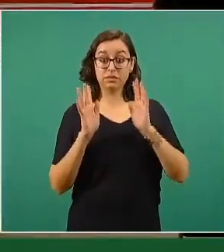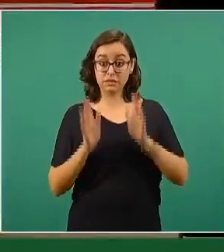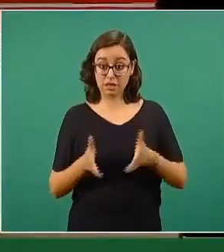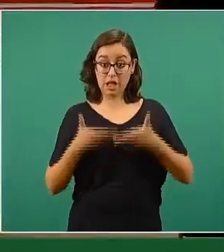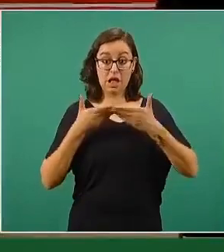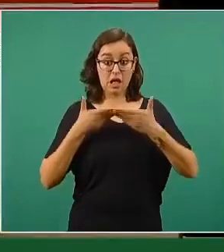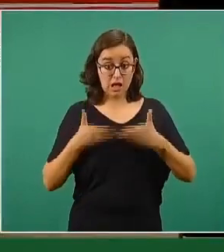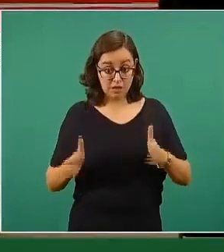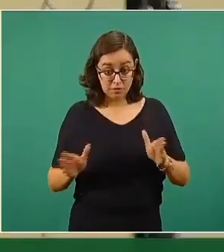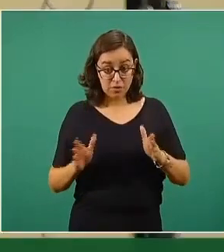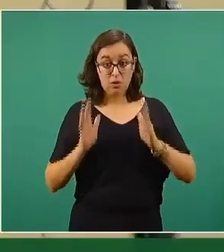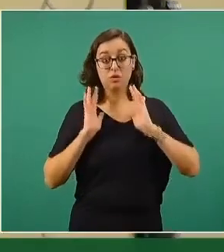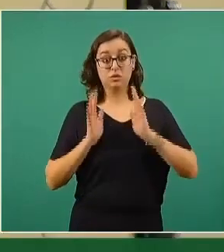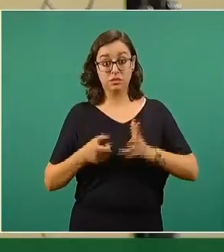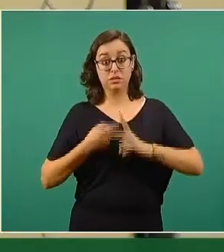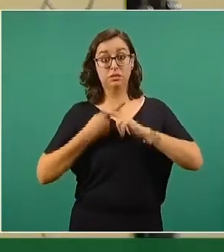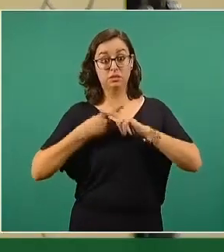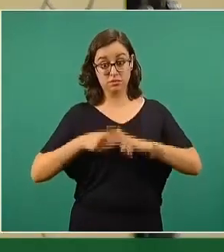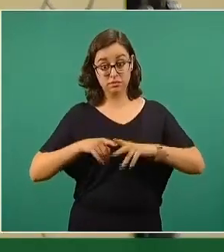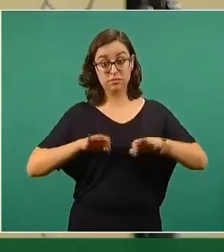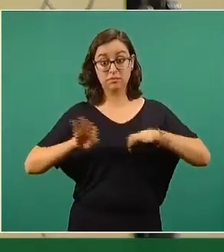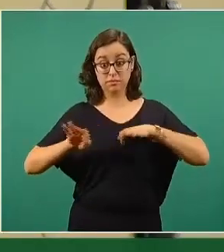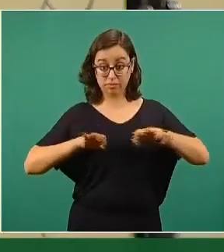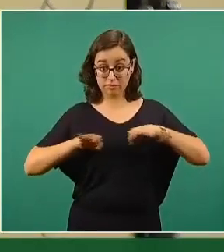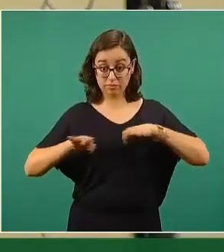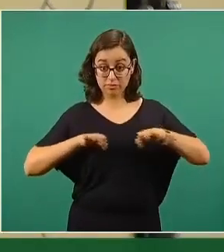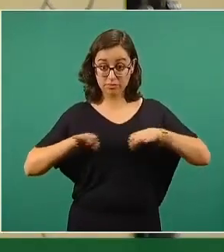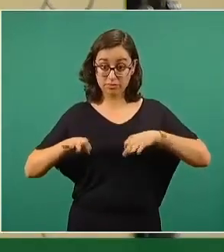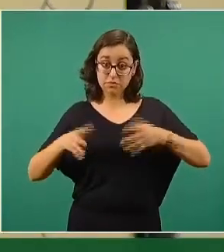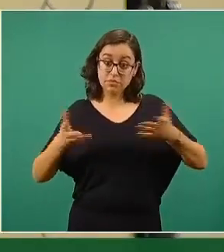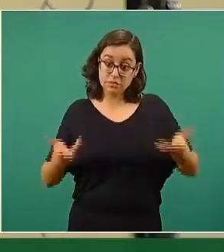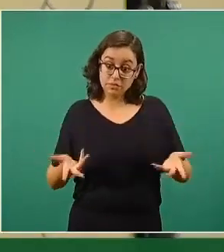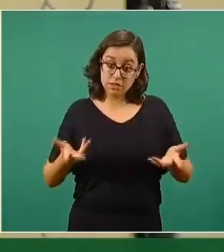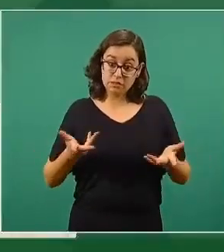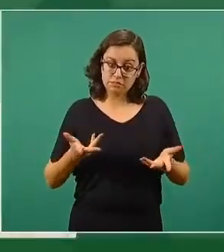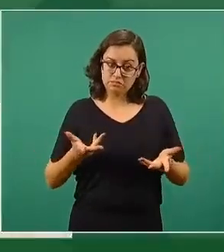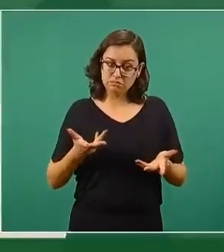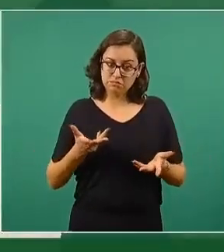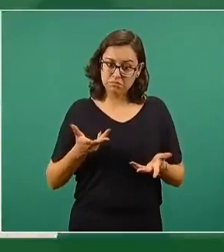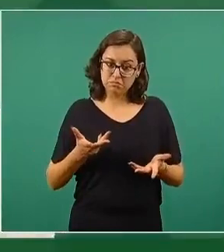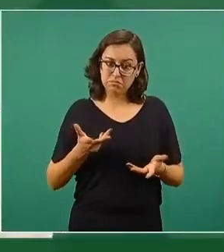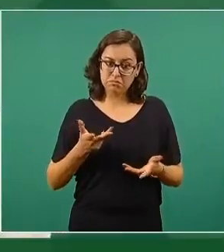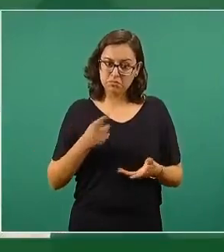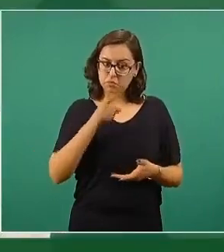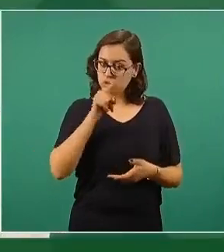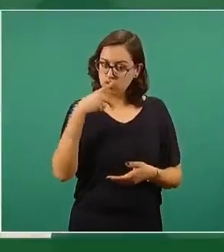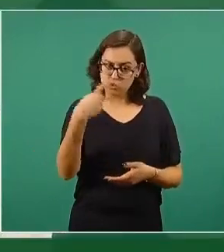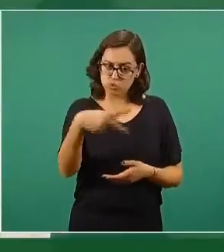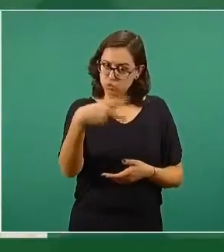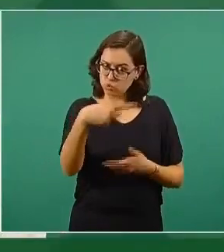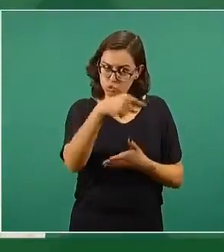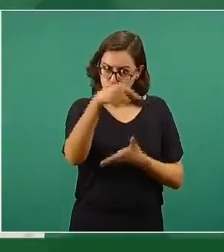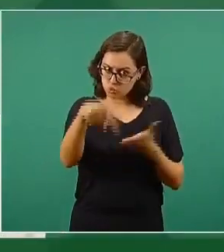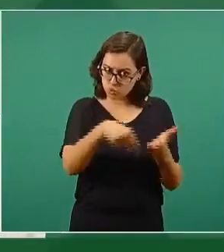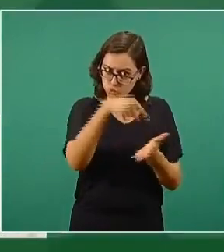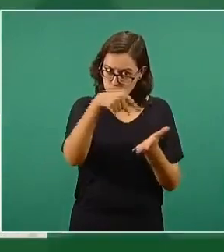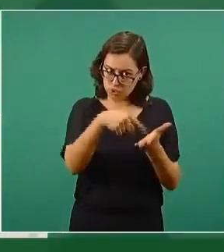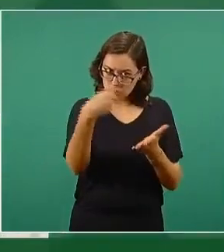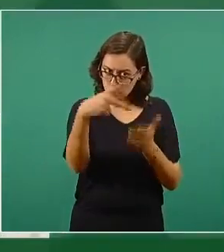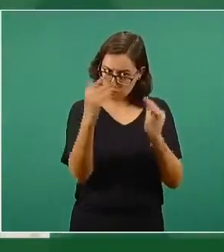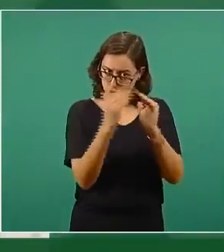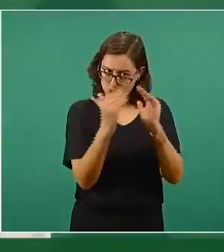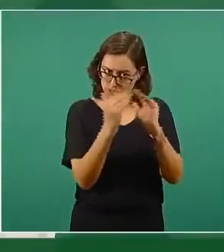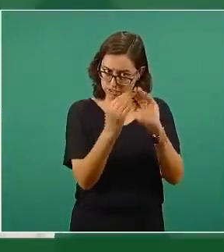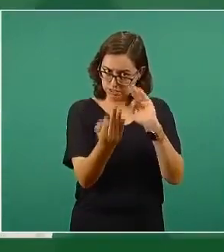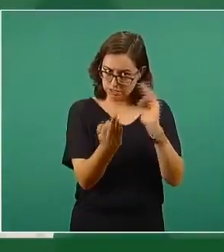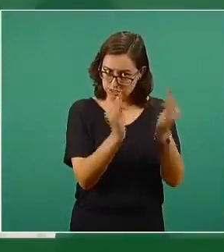algunos servicios en actividad, le recomendamos que mejor se vacune donde le toca, que seguramente es cerca de su